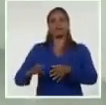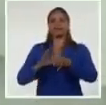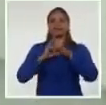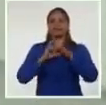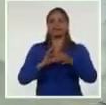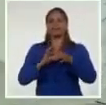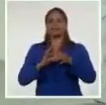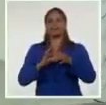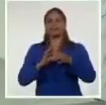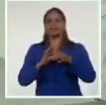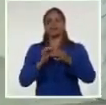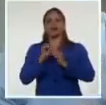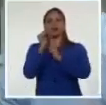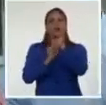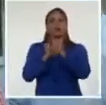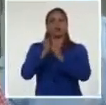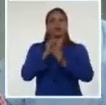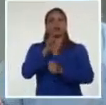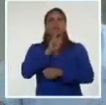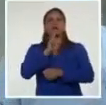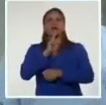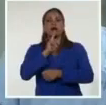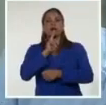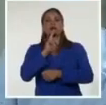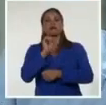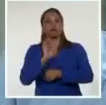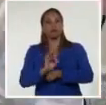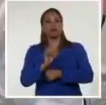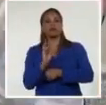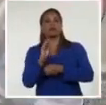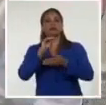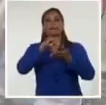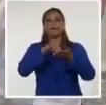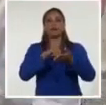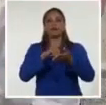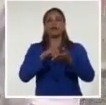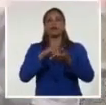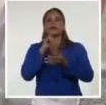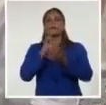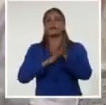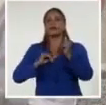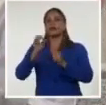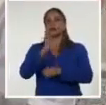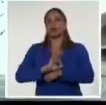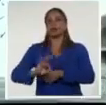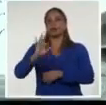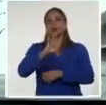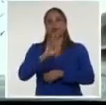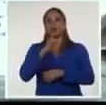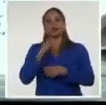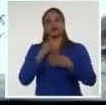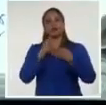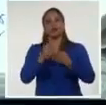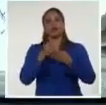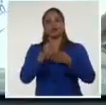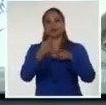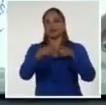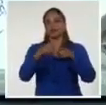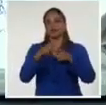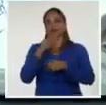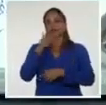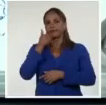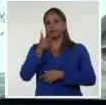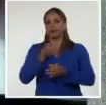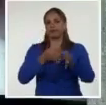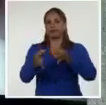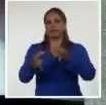tratamiento de agua con un costo de 54 mil euros se instalará aquí en octubre próximo para dar vitalidad a los nuevos equipos. Tenemos